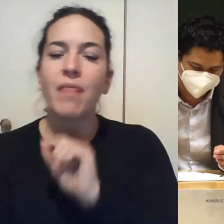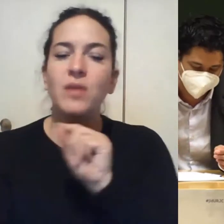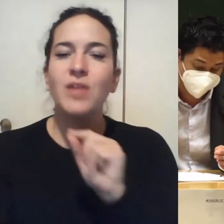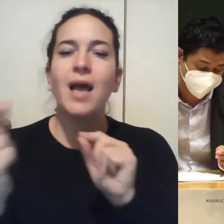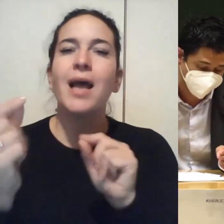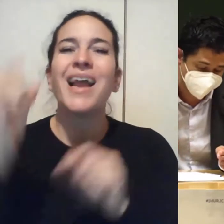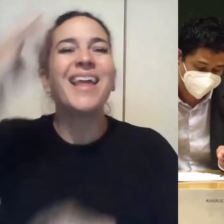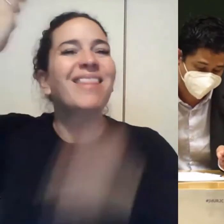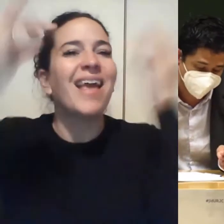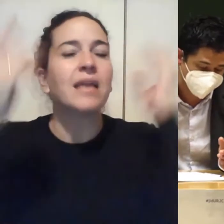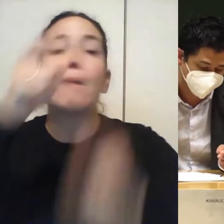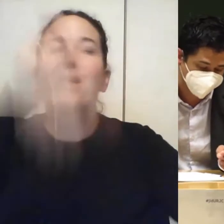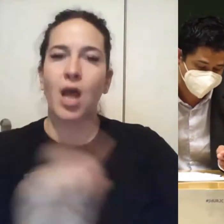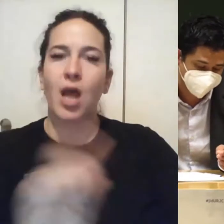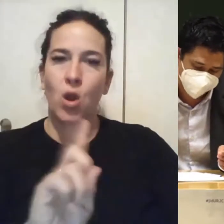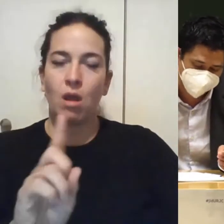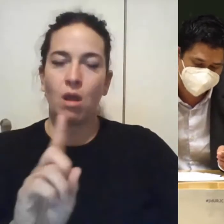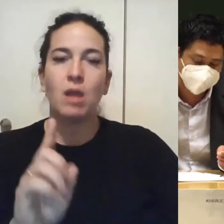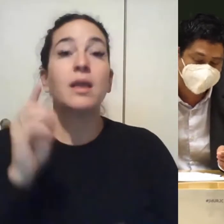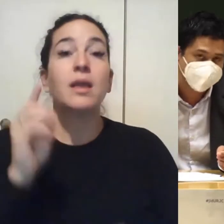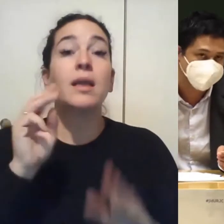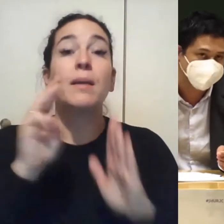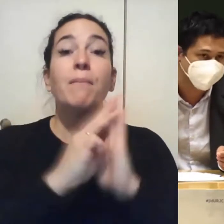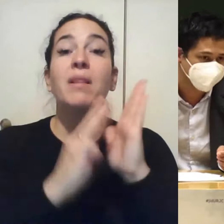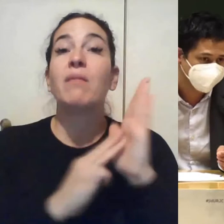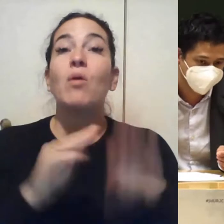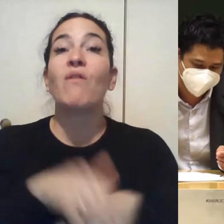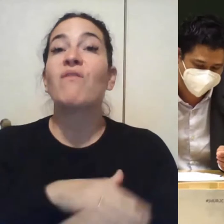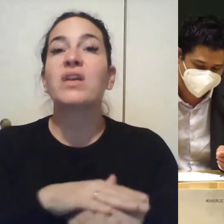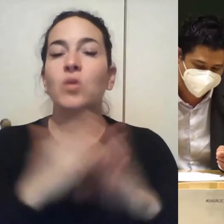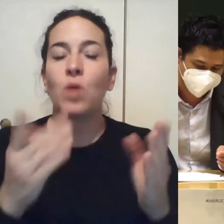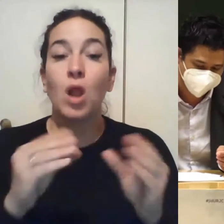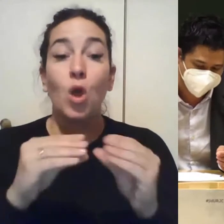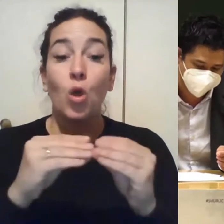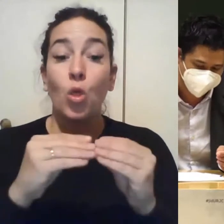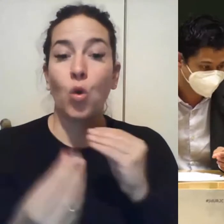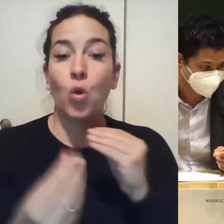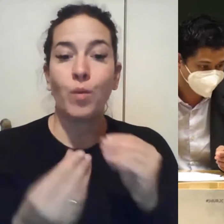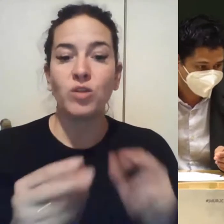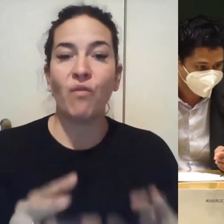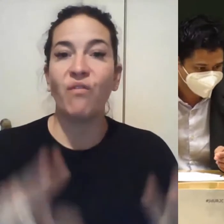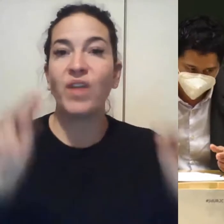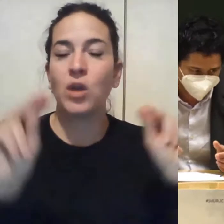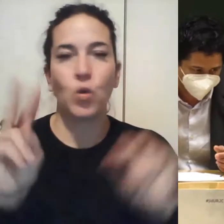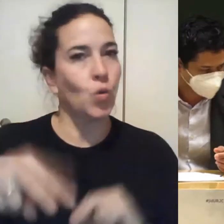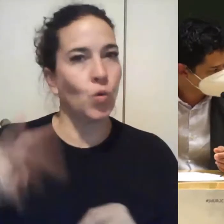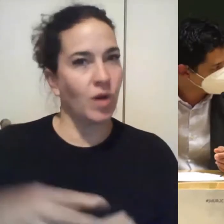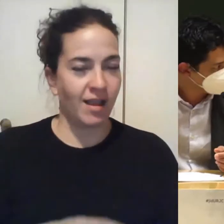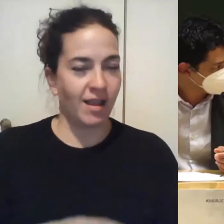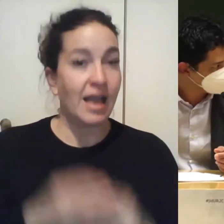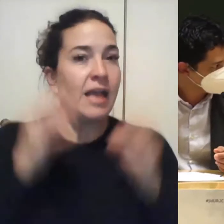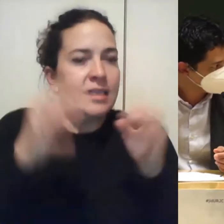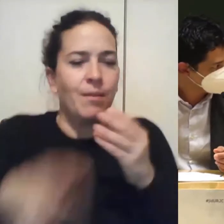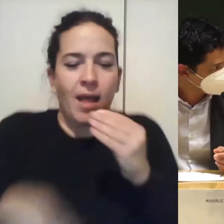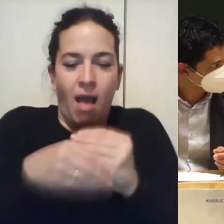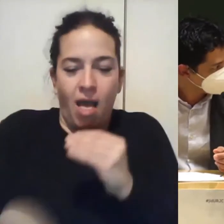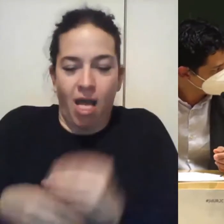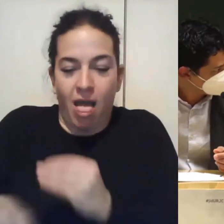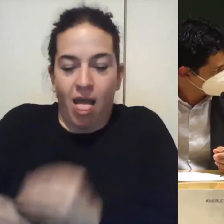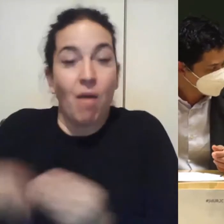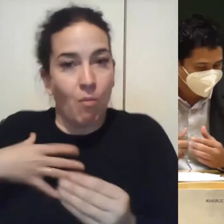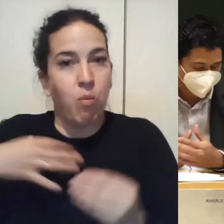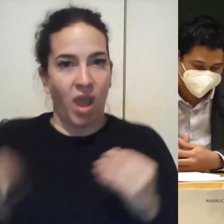persona. Además, con un principio básico, y es que nunca un texto está completamente terminado. Es decir, siempre hay cosas para realizarle, siempre